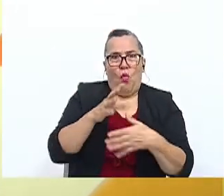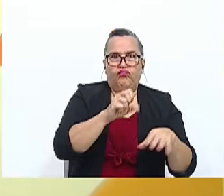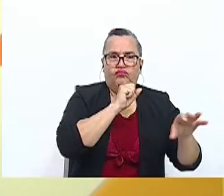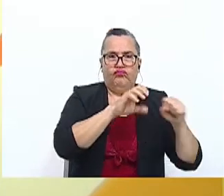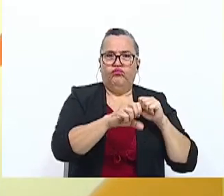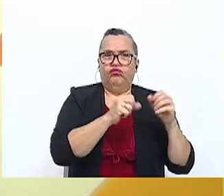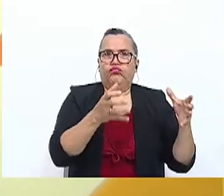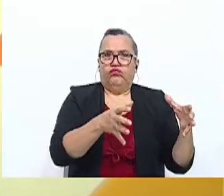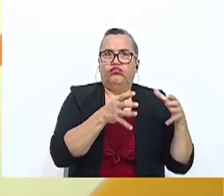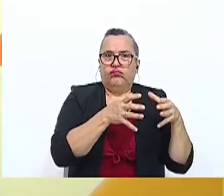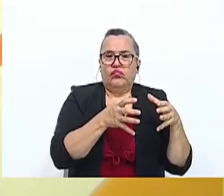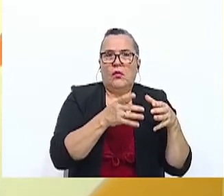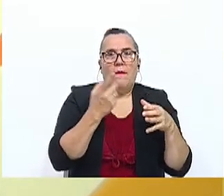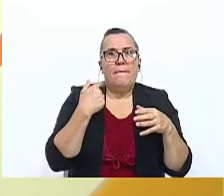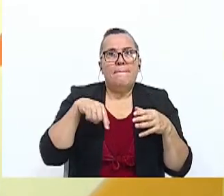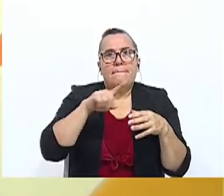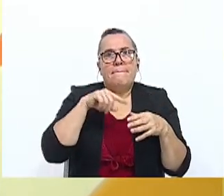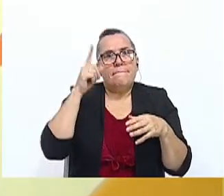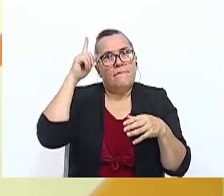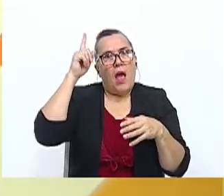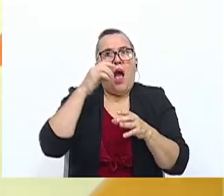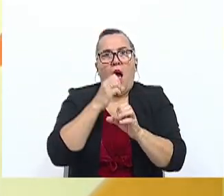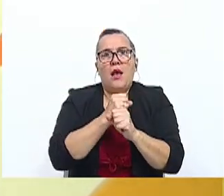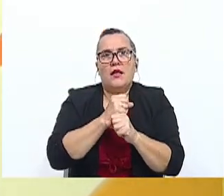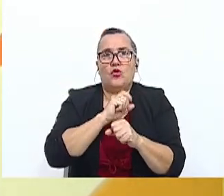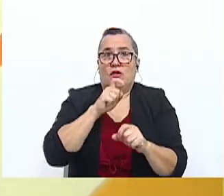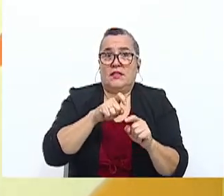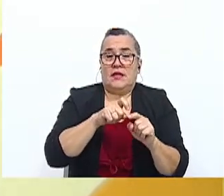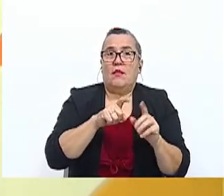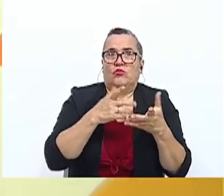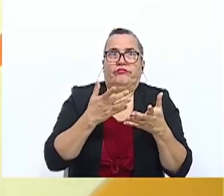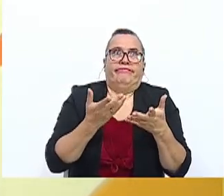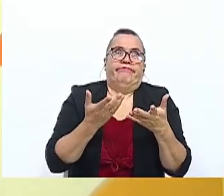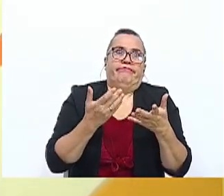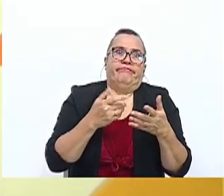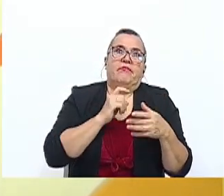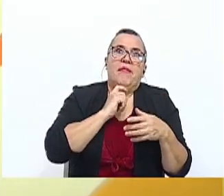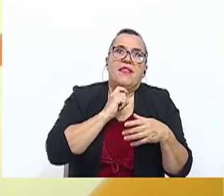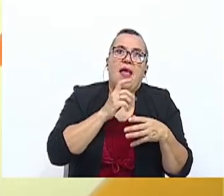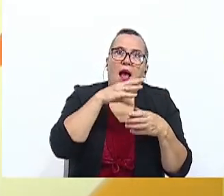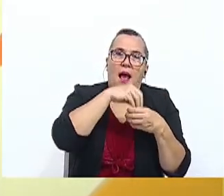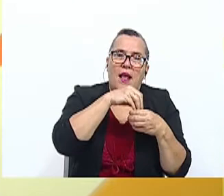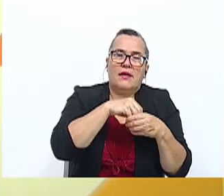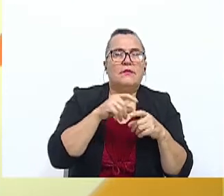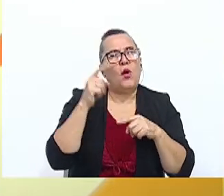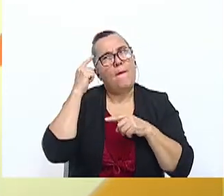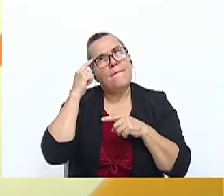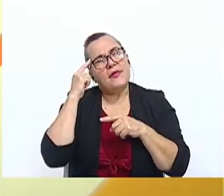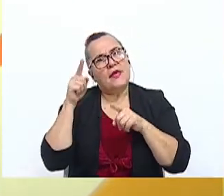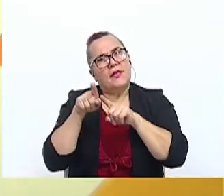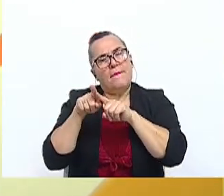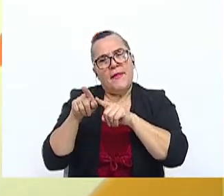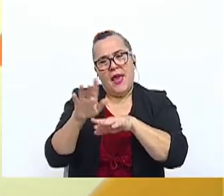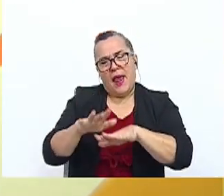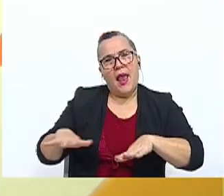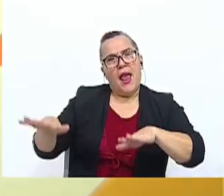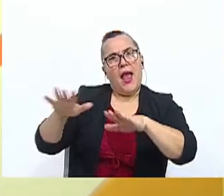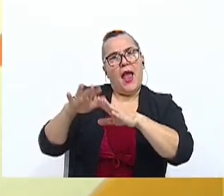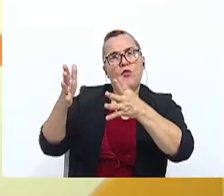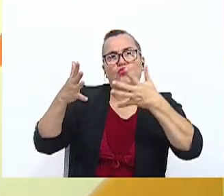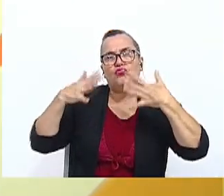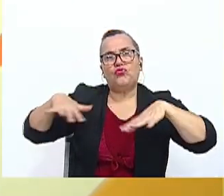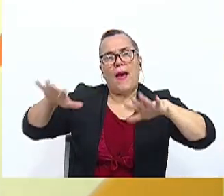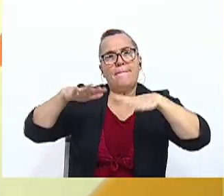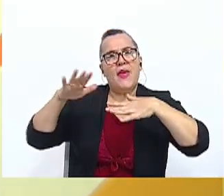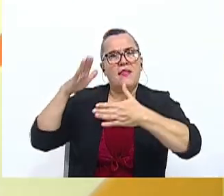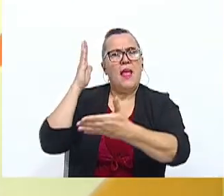Tenemos ahí para realizar todo lo que requerimos y que tiene metales. También hay que pensar en ese impacto cuando se extraen estos